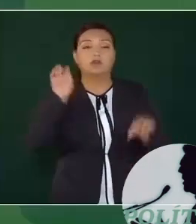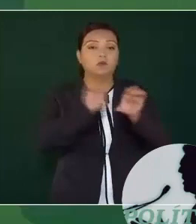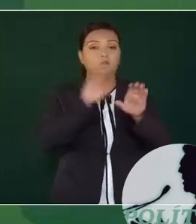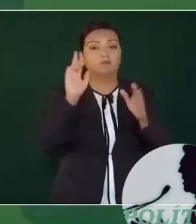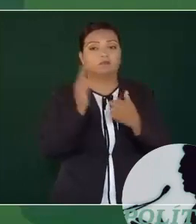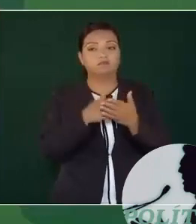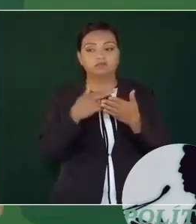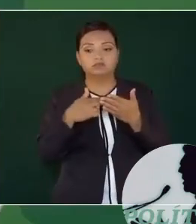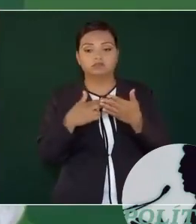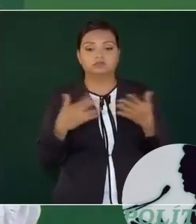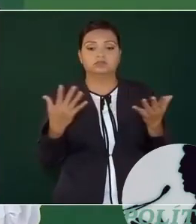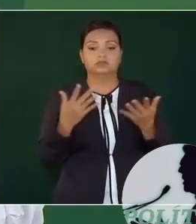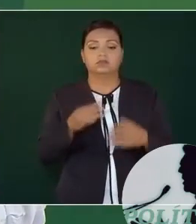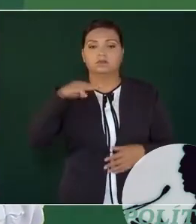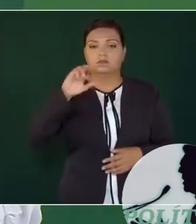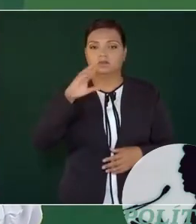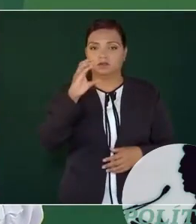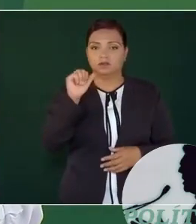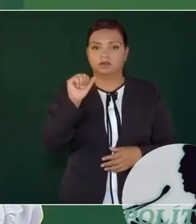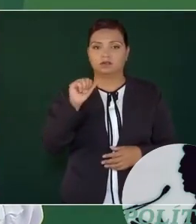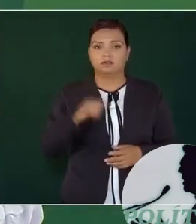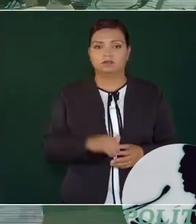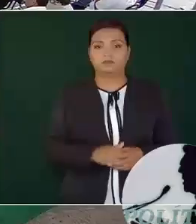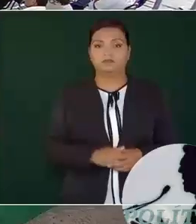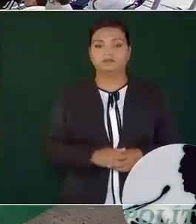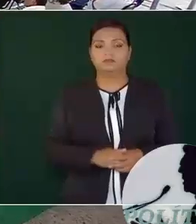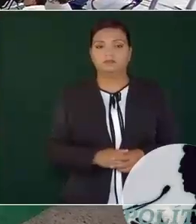registramos una marca